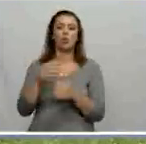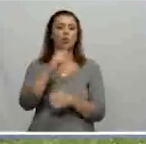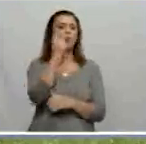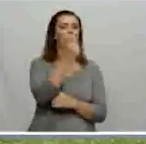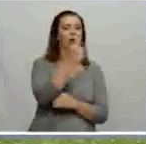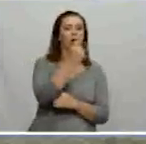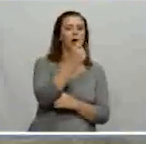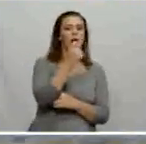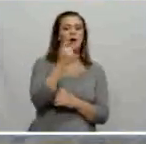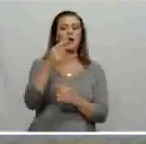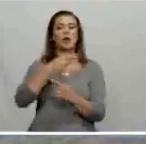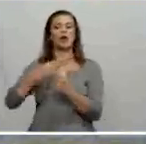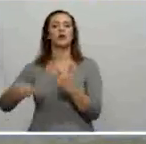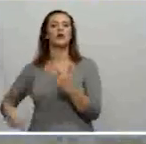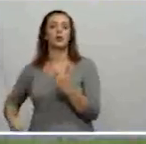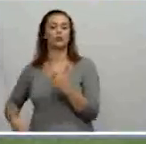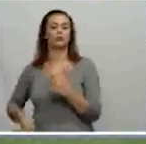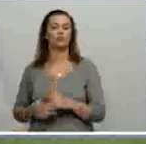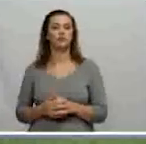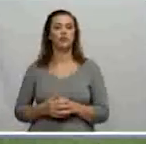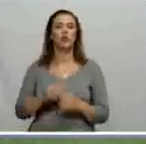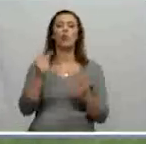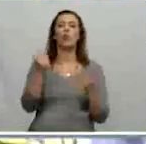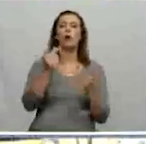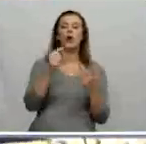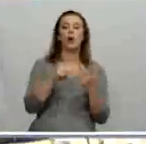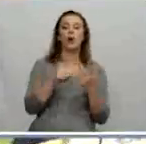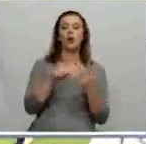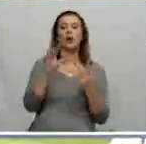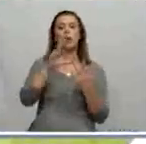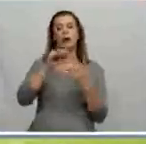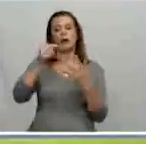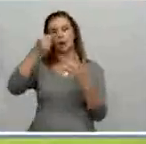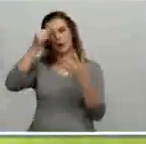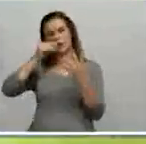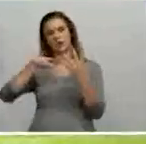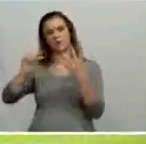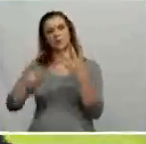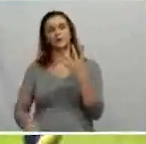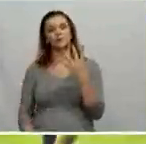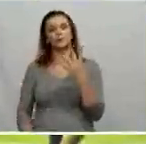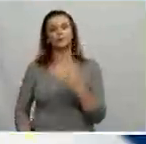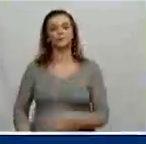la ADG, el Club Sport Herediano, Guadalupe y el Municipal Grecia.